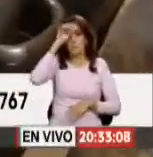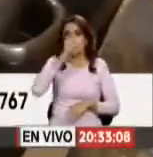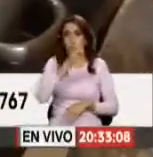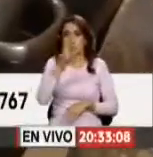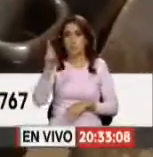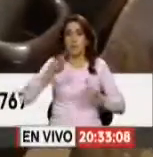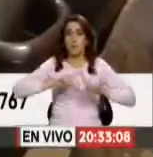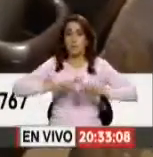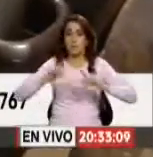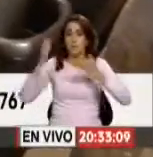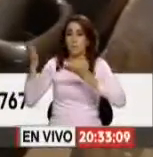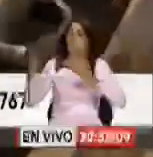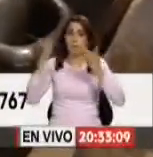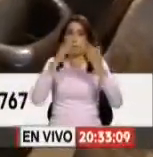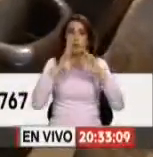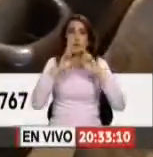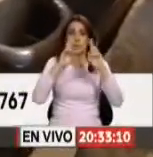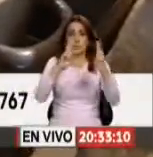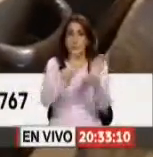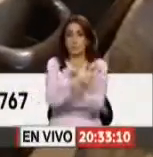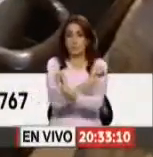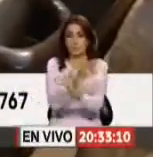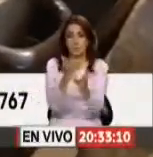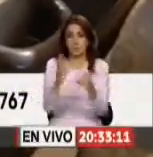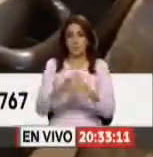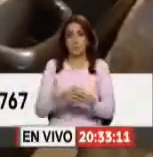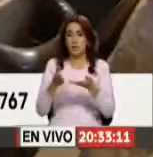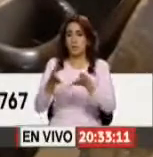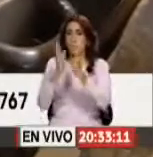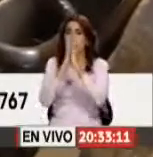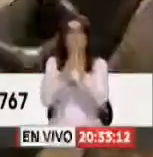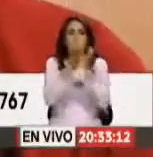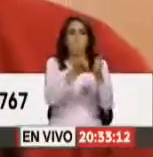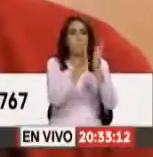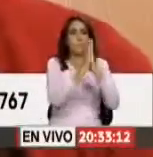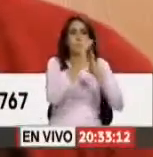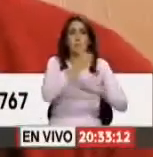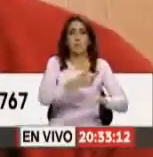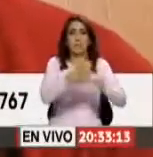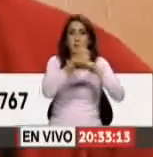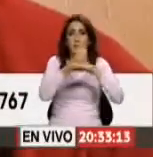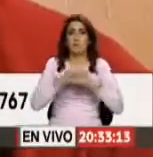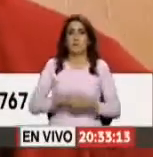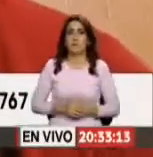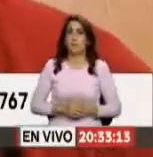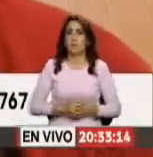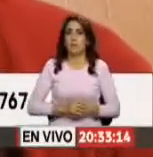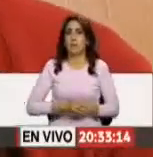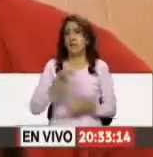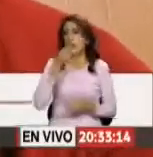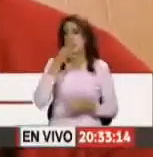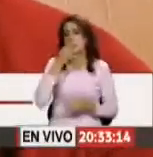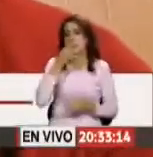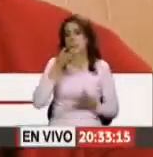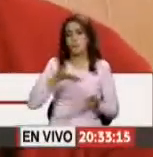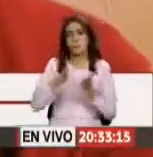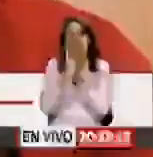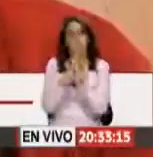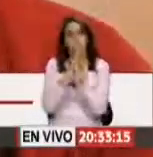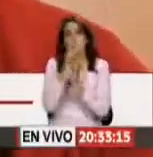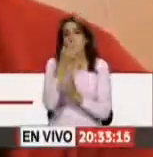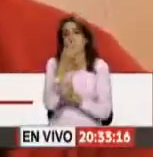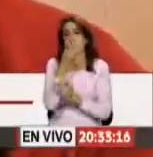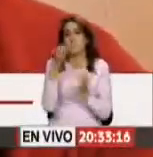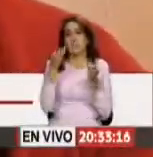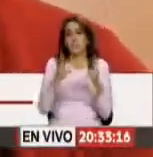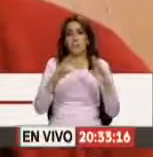Sin embargo, aún no tiene una respuesta. Por ello, pide ayuda a las autoridades. Con mi medicación principalmente y una